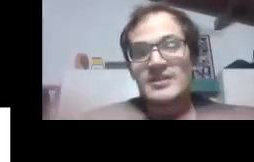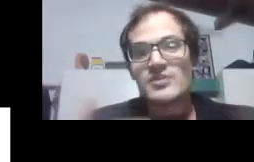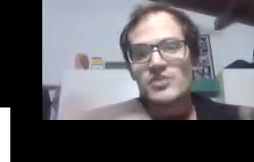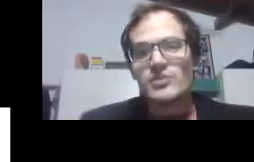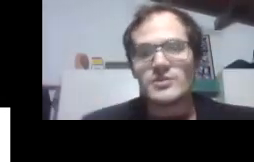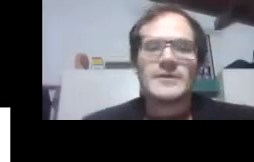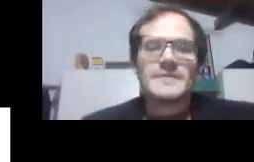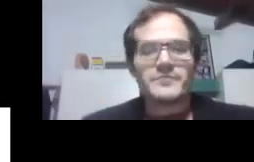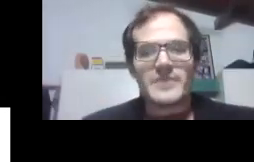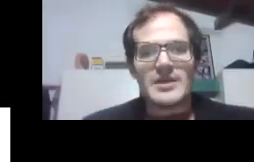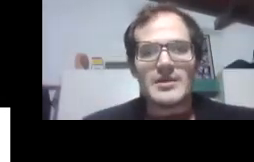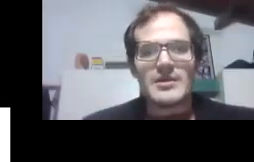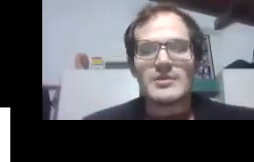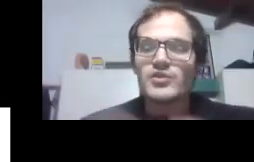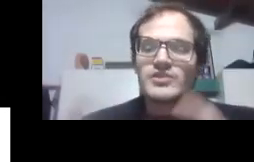es entre nosotros.